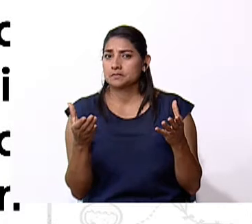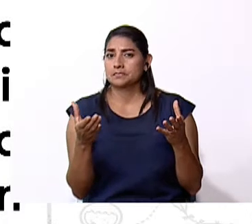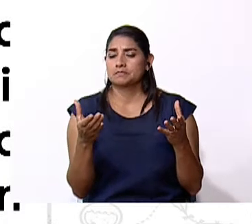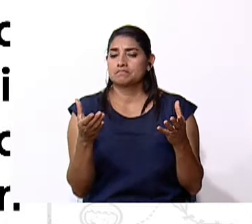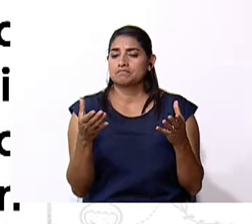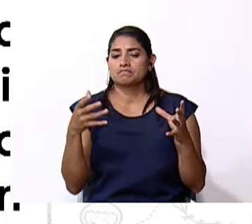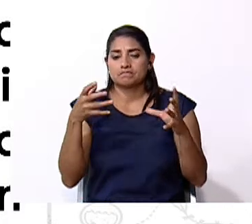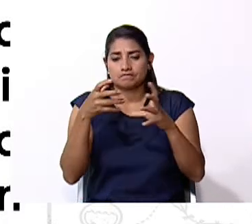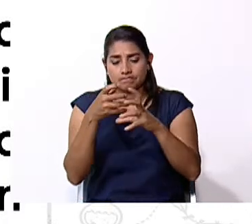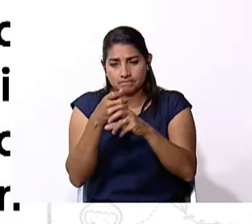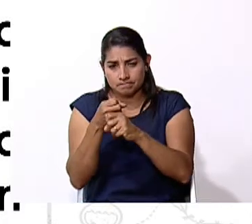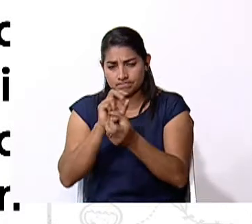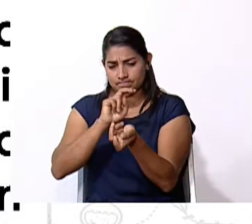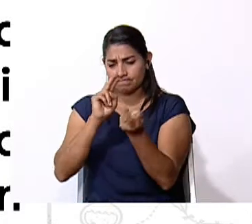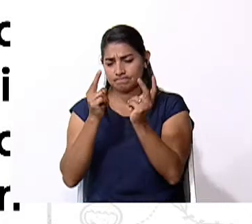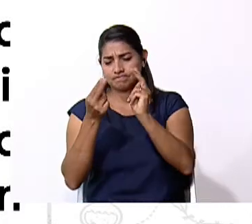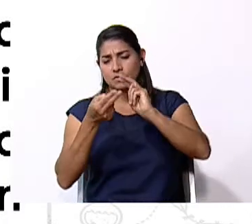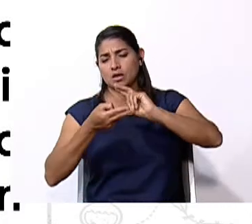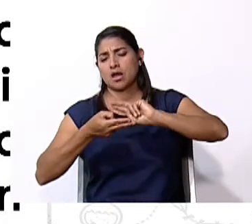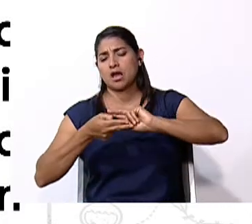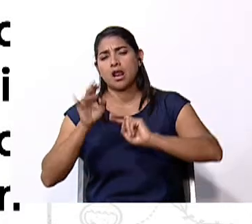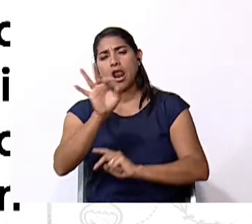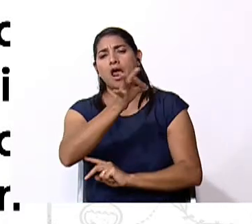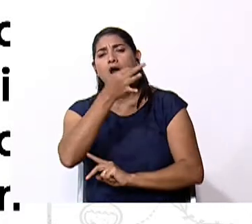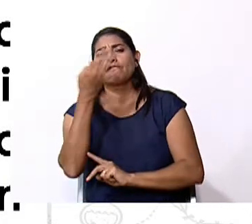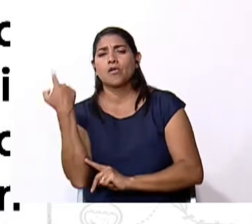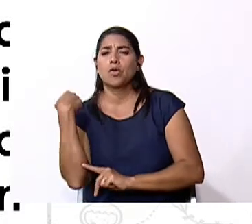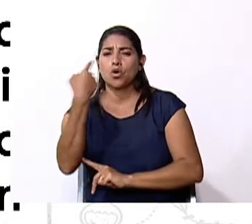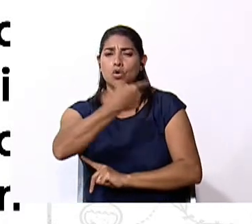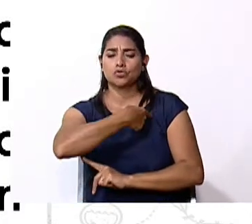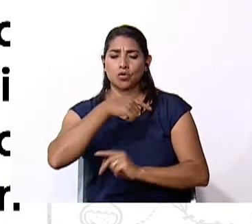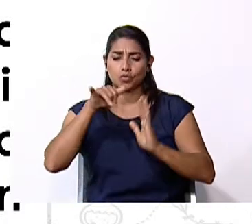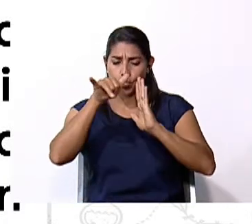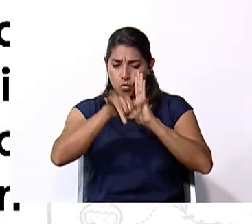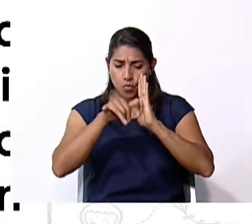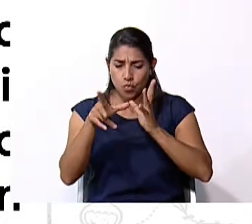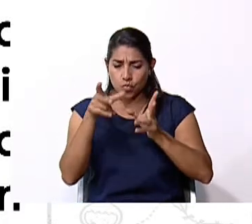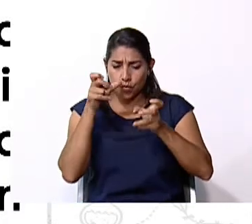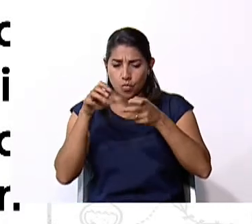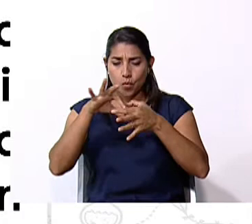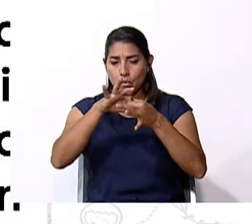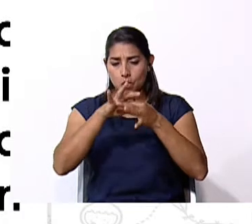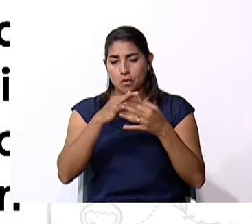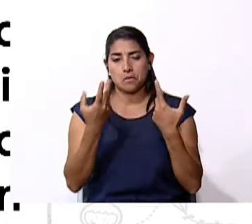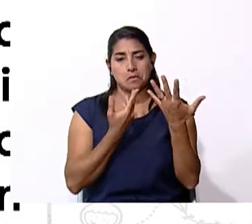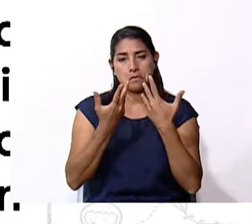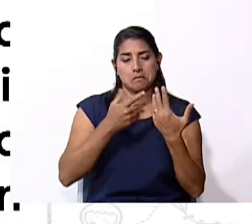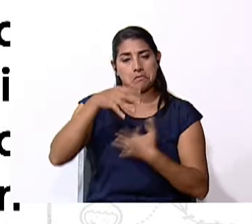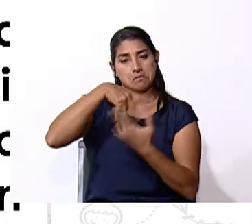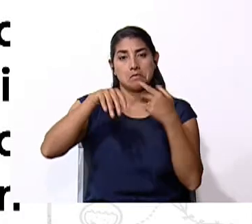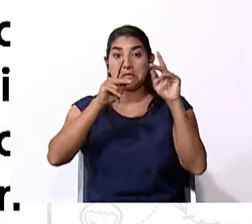se ha redefinido completamente la forma en que construimos y mantenemos relaciones.